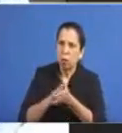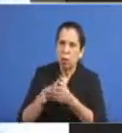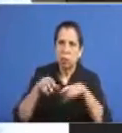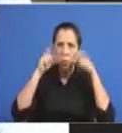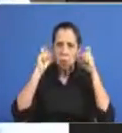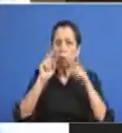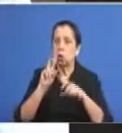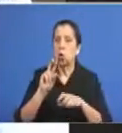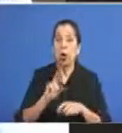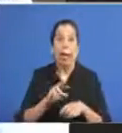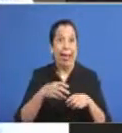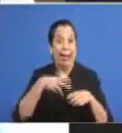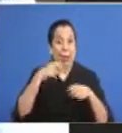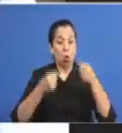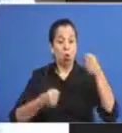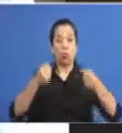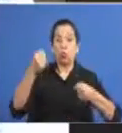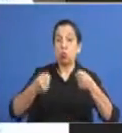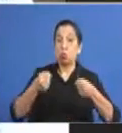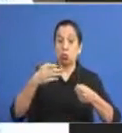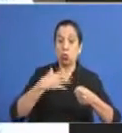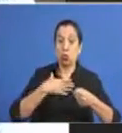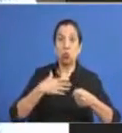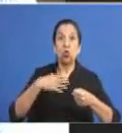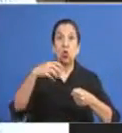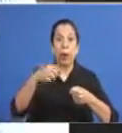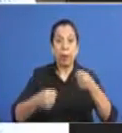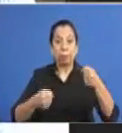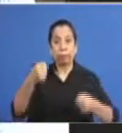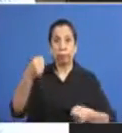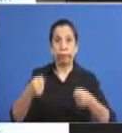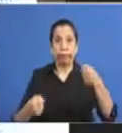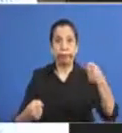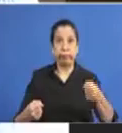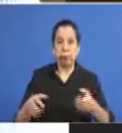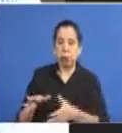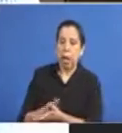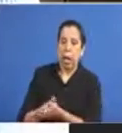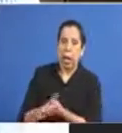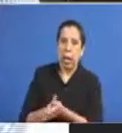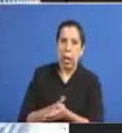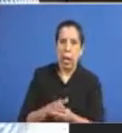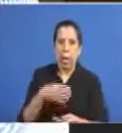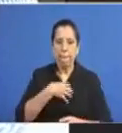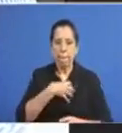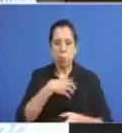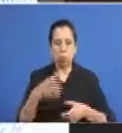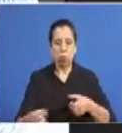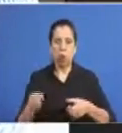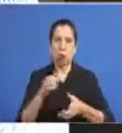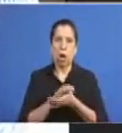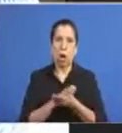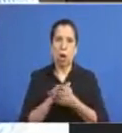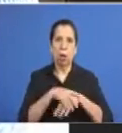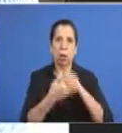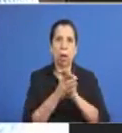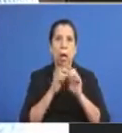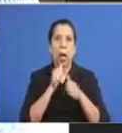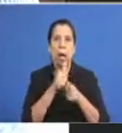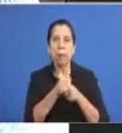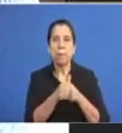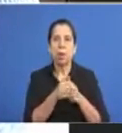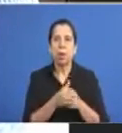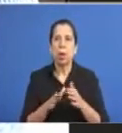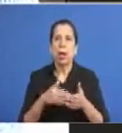tiene que cuidarse él, él tiene que cargar su gel alcoholado por donde toca. No, el transportista tiene la obligación de todas